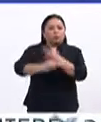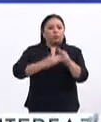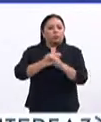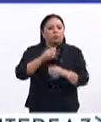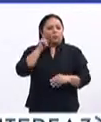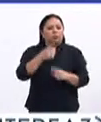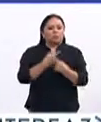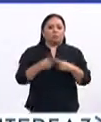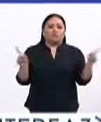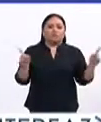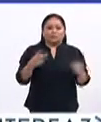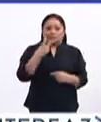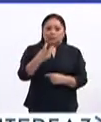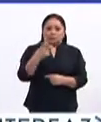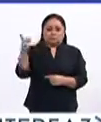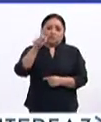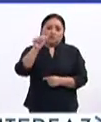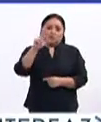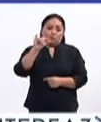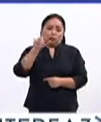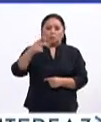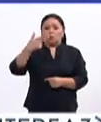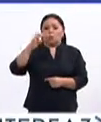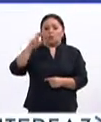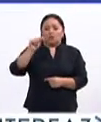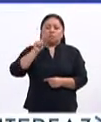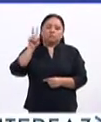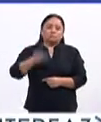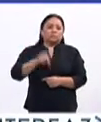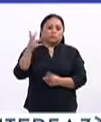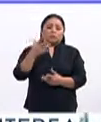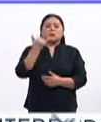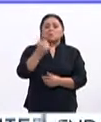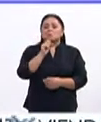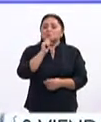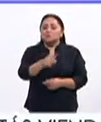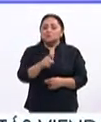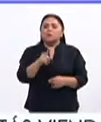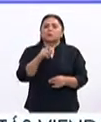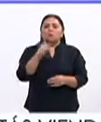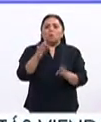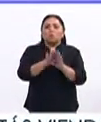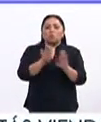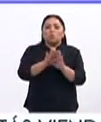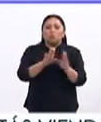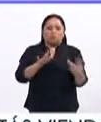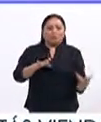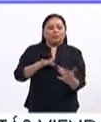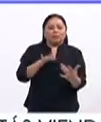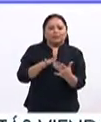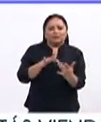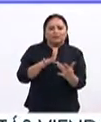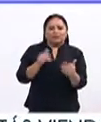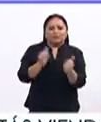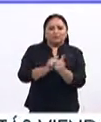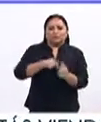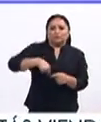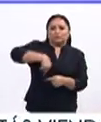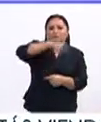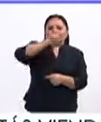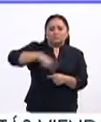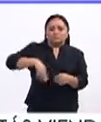manera diferente. Eso logra David Huerta. Y te digo, yo creo que eso también tiene que ver mucho con su contacto, con su ir y